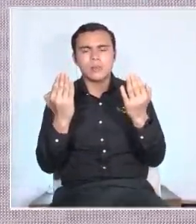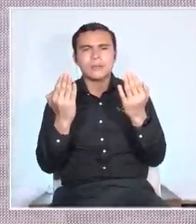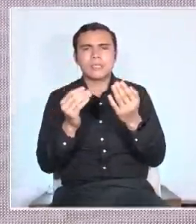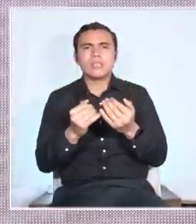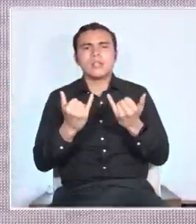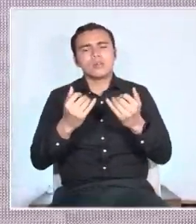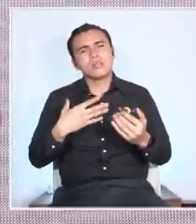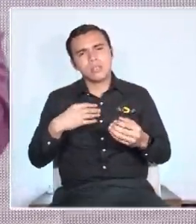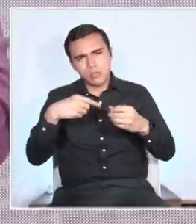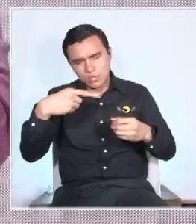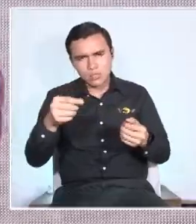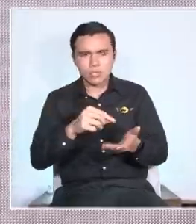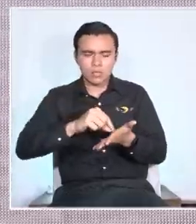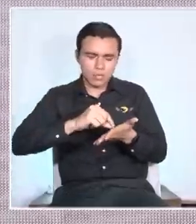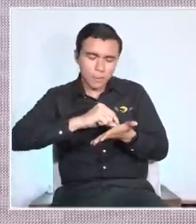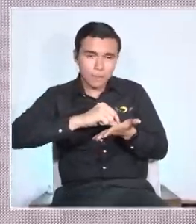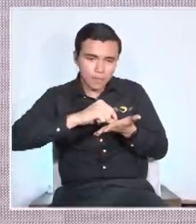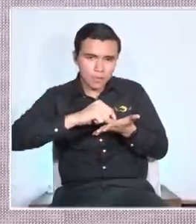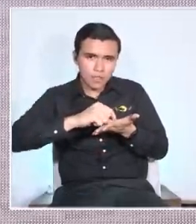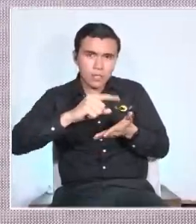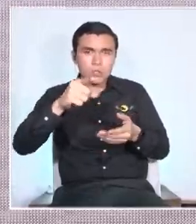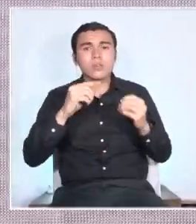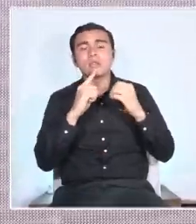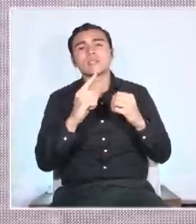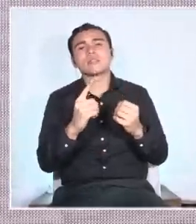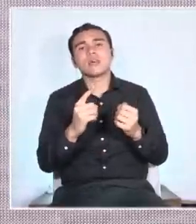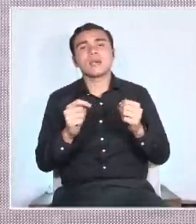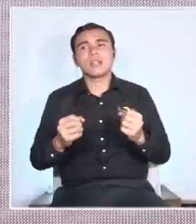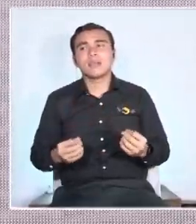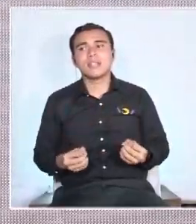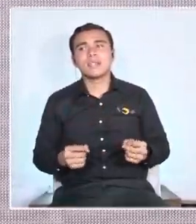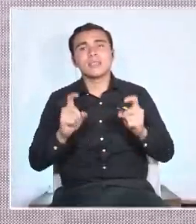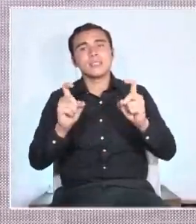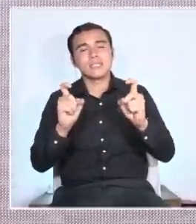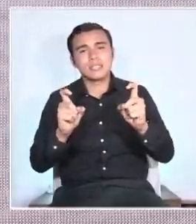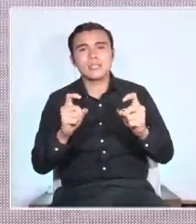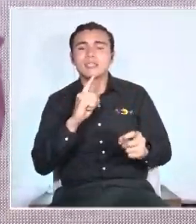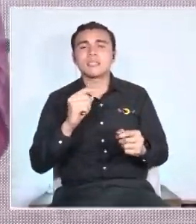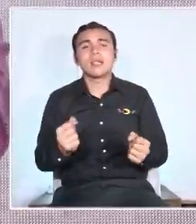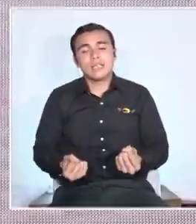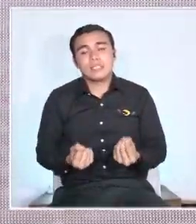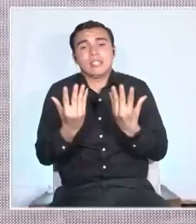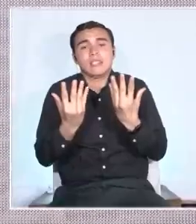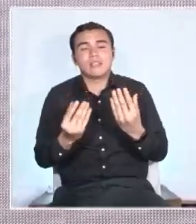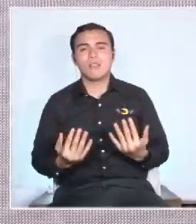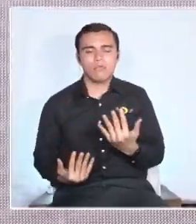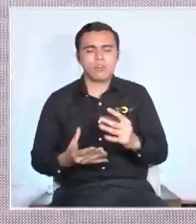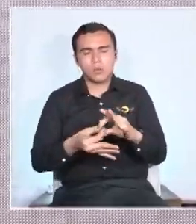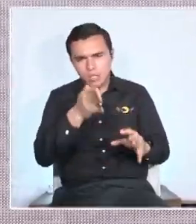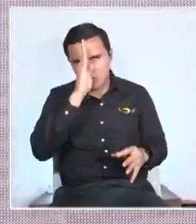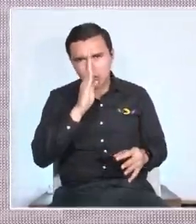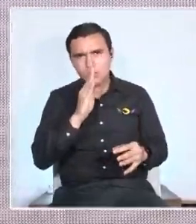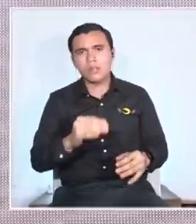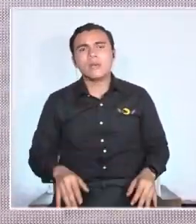esto, escríbalo. Usted debe de estar encendido en el fuego de Dios a tal